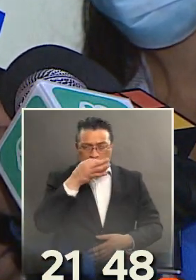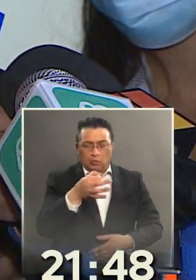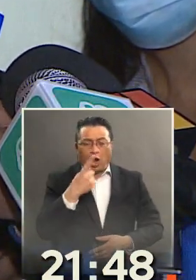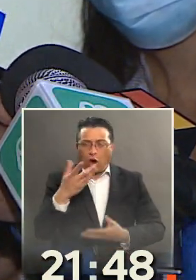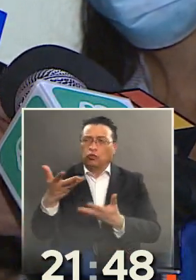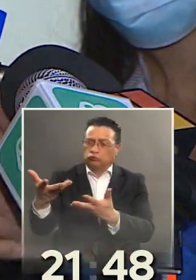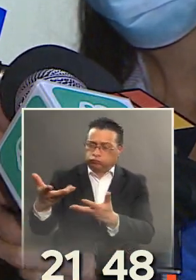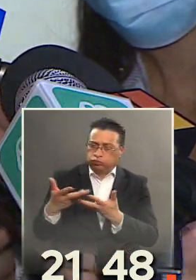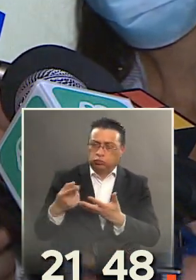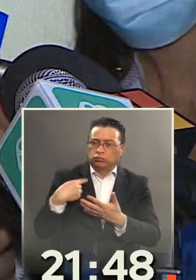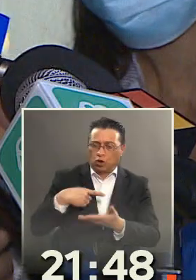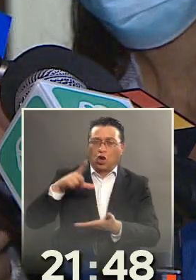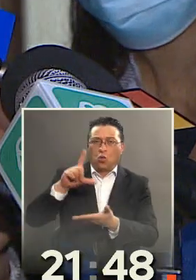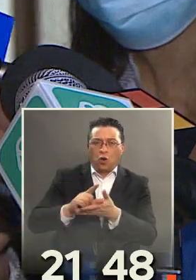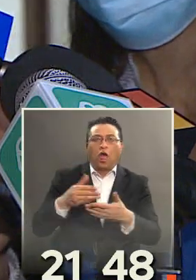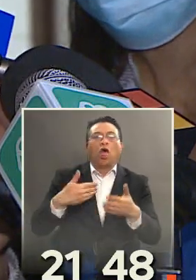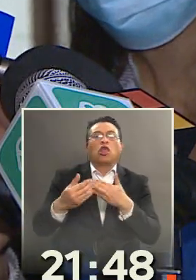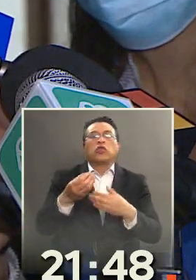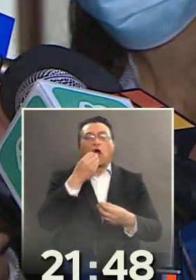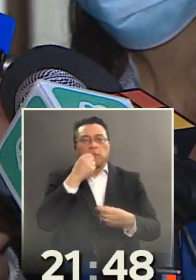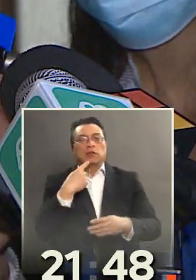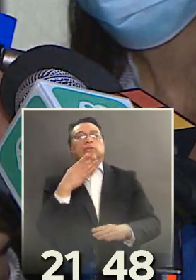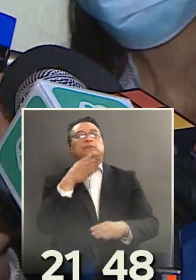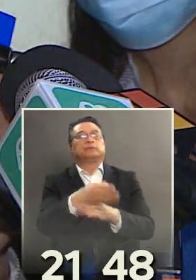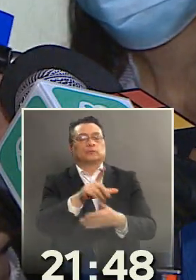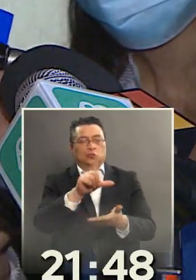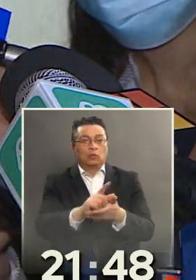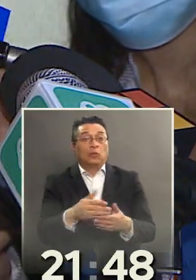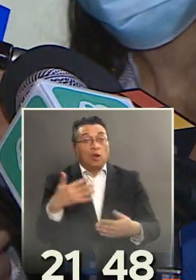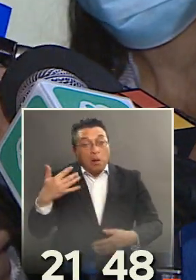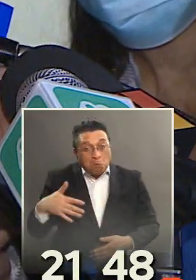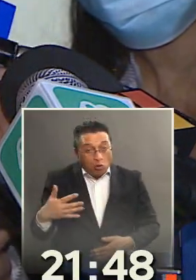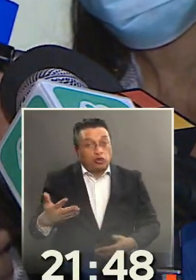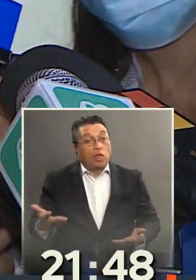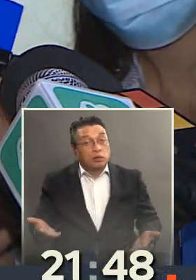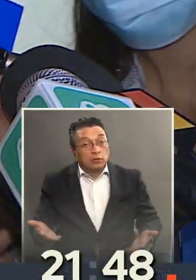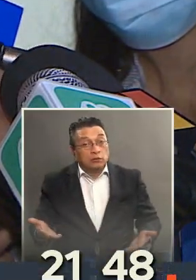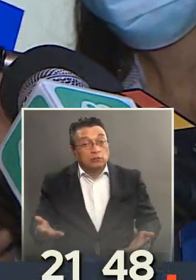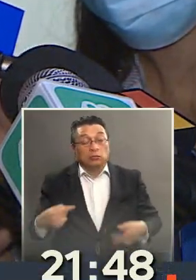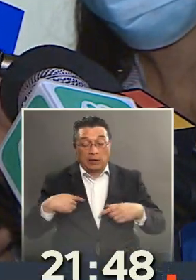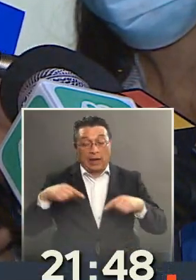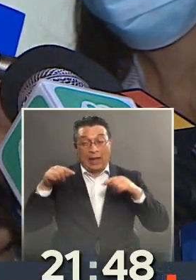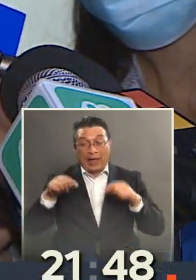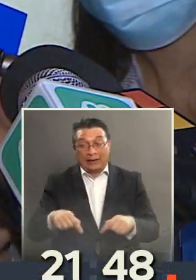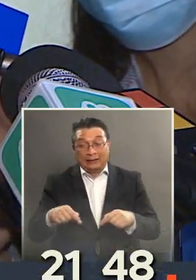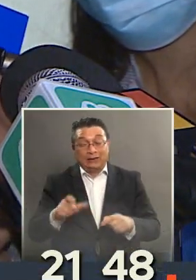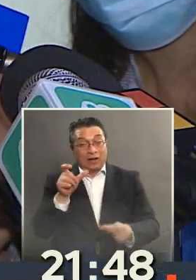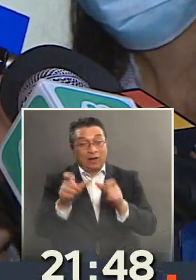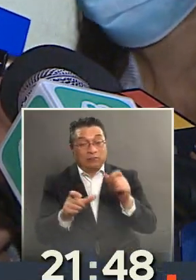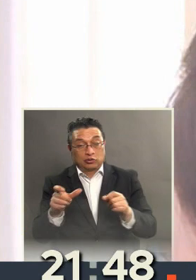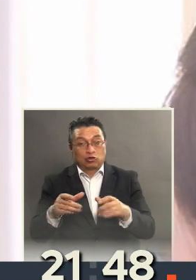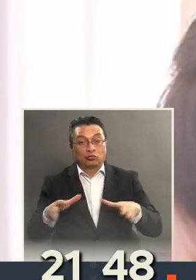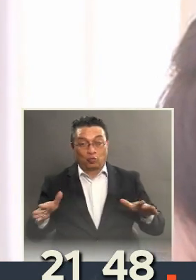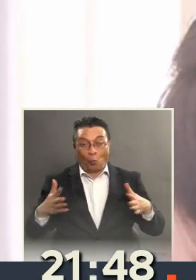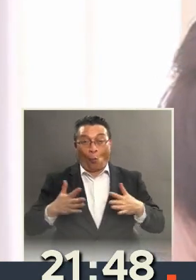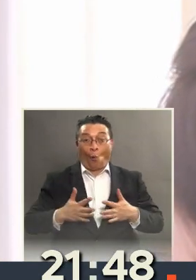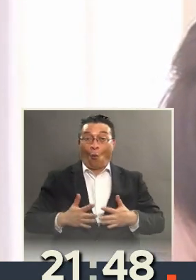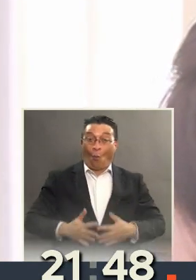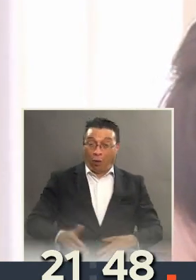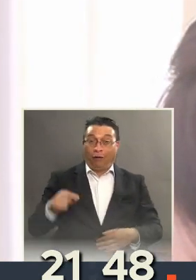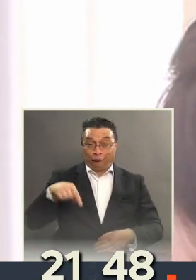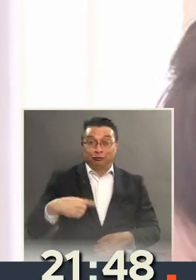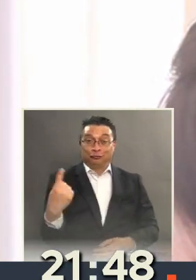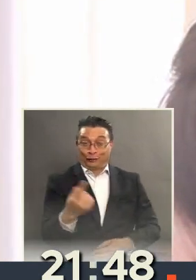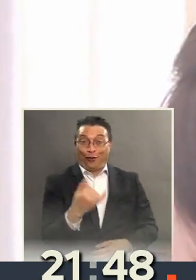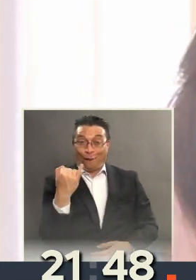tener un lugar donde ir a comer, por ejemplo, porque es fundamental. Aquí la gente ha bajado de peso, fíjese. Se dijo que